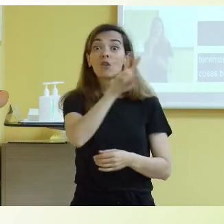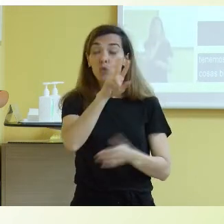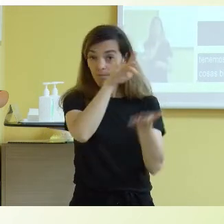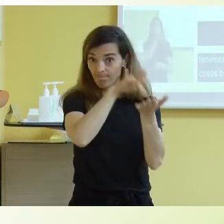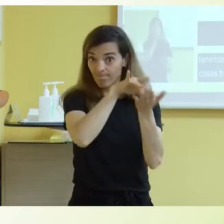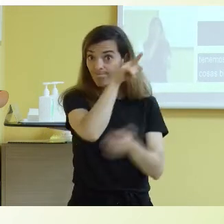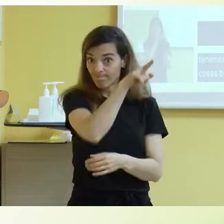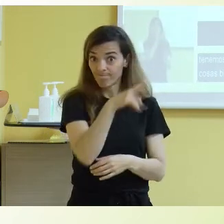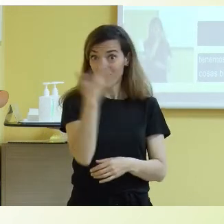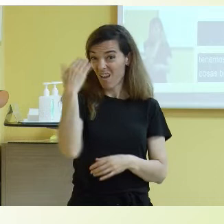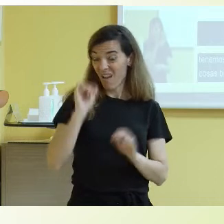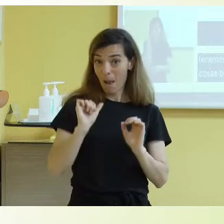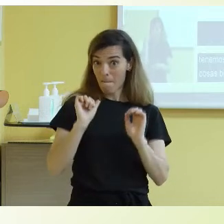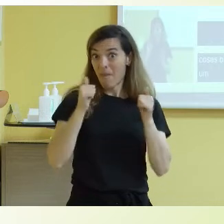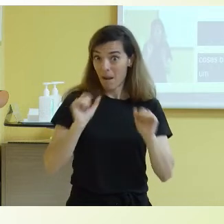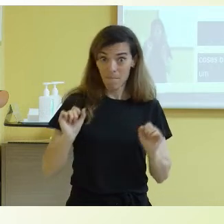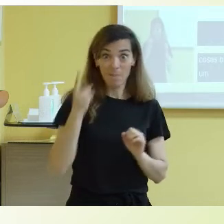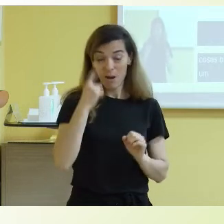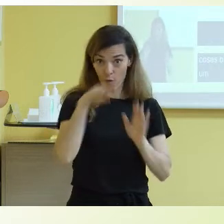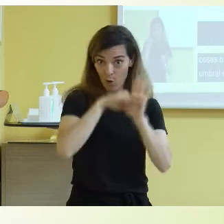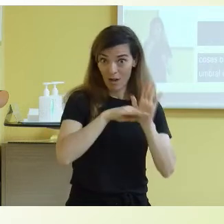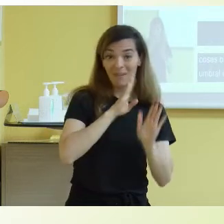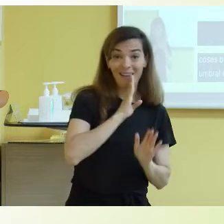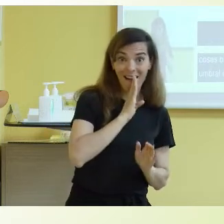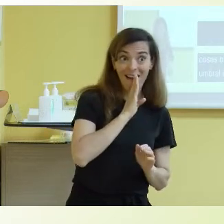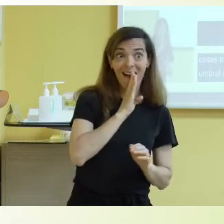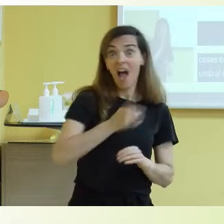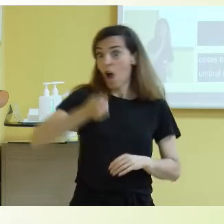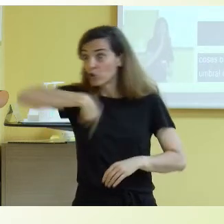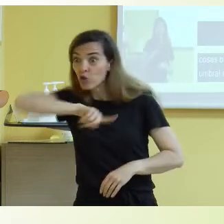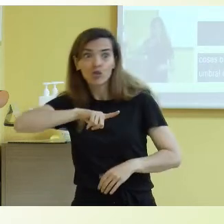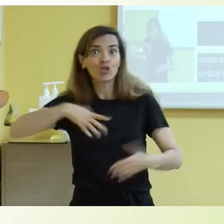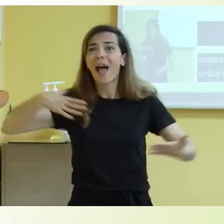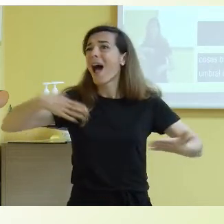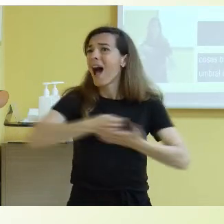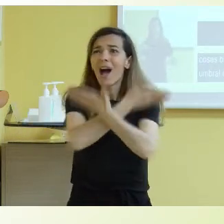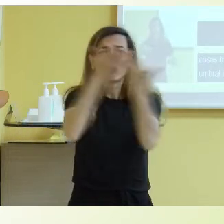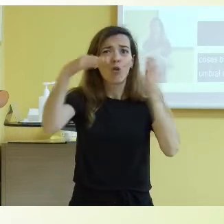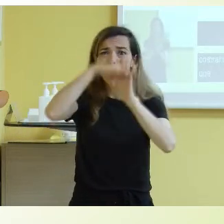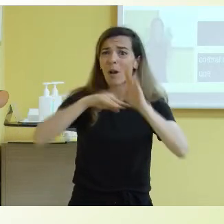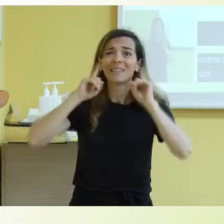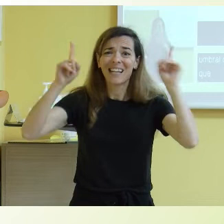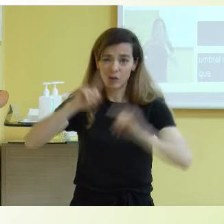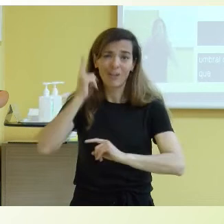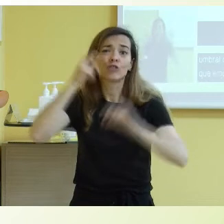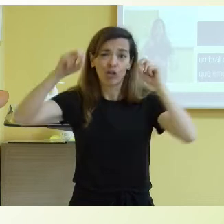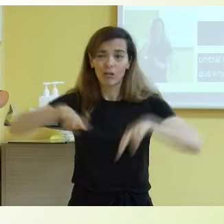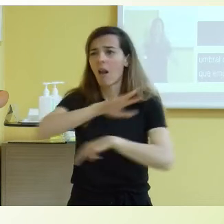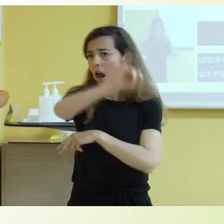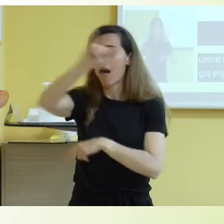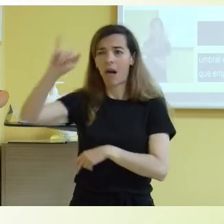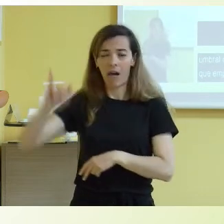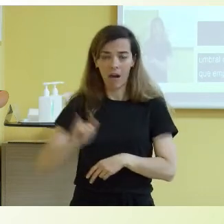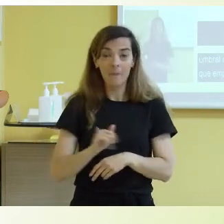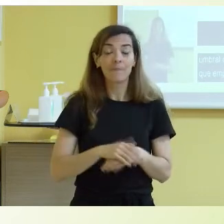que fueron los primeros que empezaron en el 2008 sus programas, no nos pasa a nosotros, les pasa a todos los programas de casos sin diagnóstico.